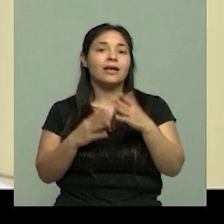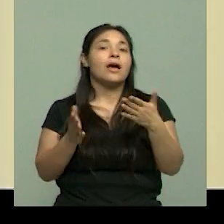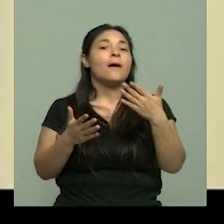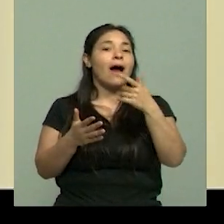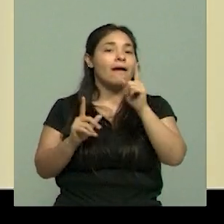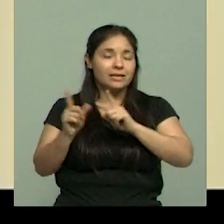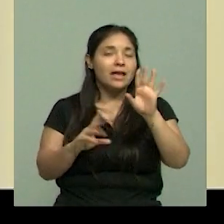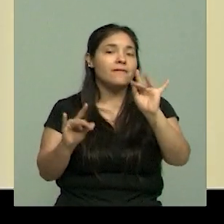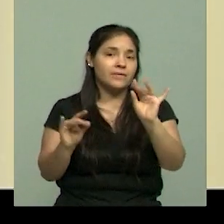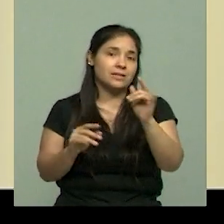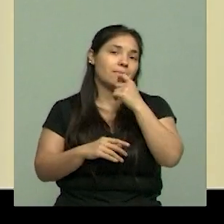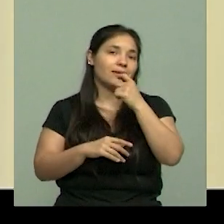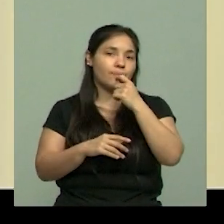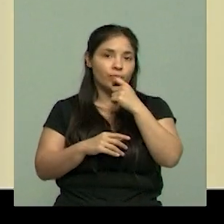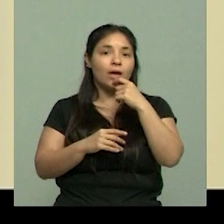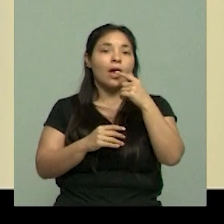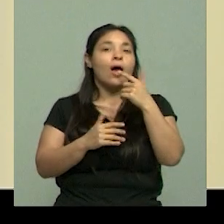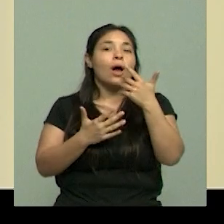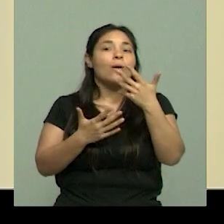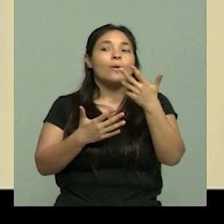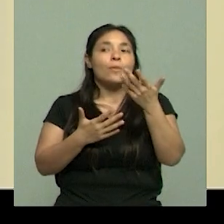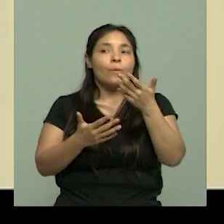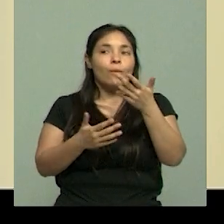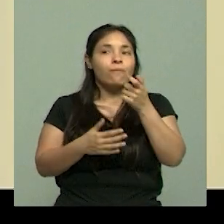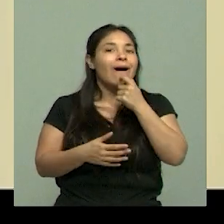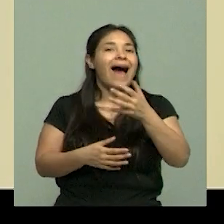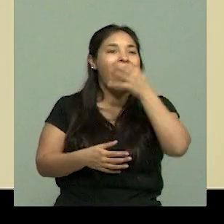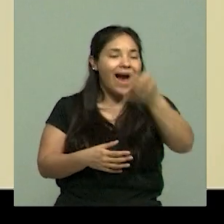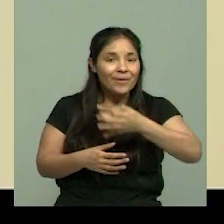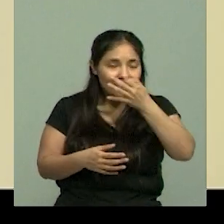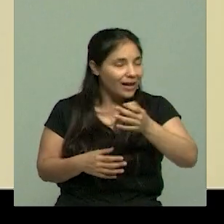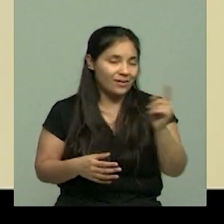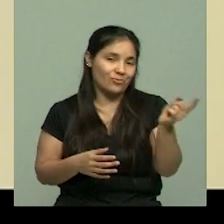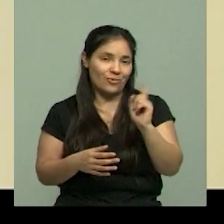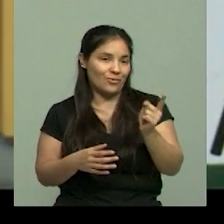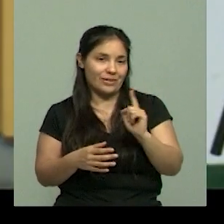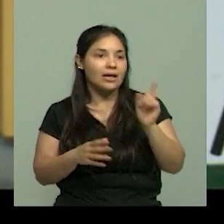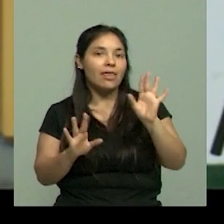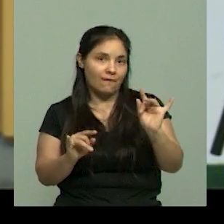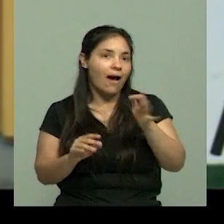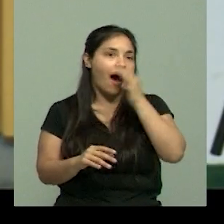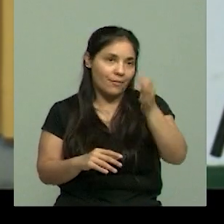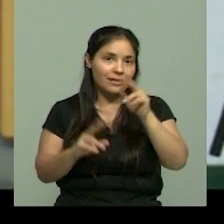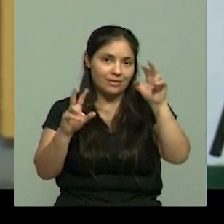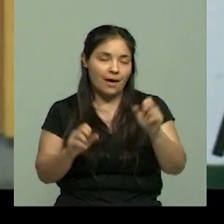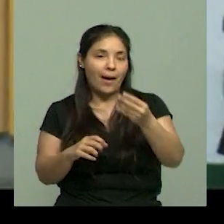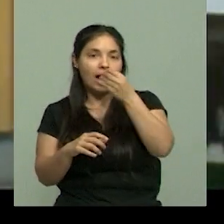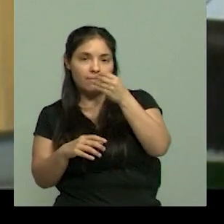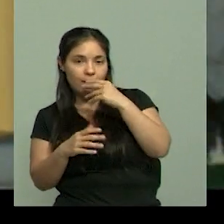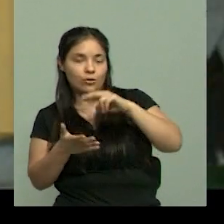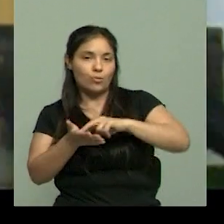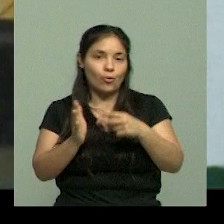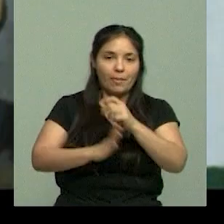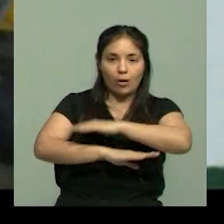uno tiene una problemática asociada a la conducta alimentaria. Sí, cuesta mucho. Mira, la verdad es que uno